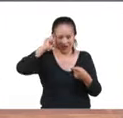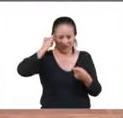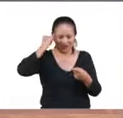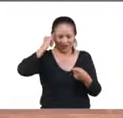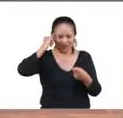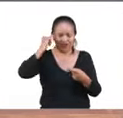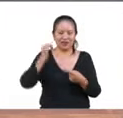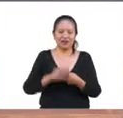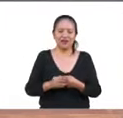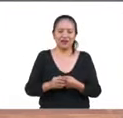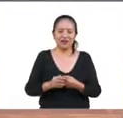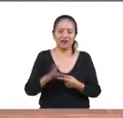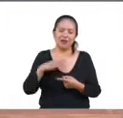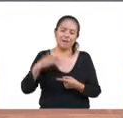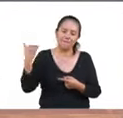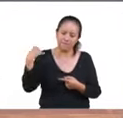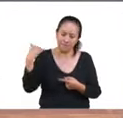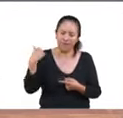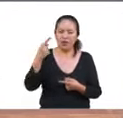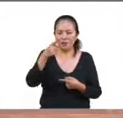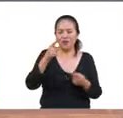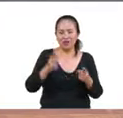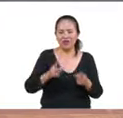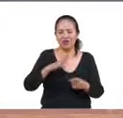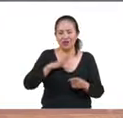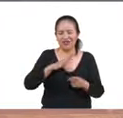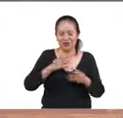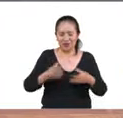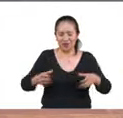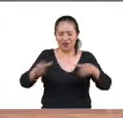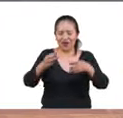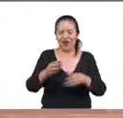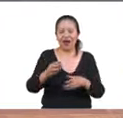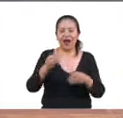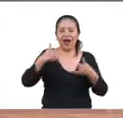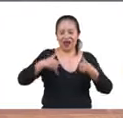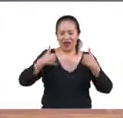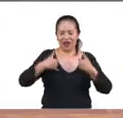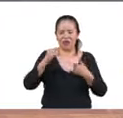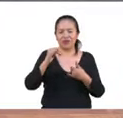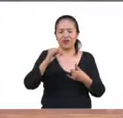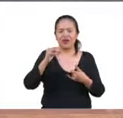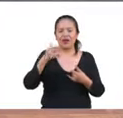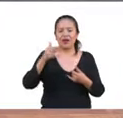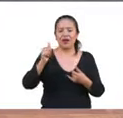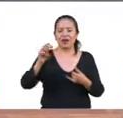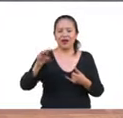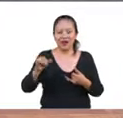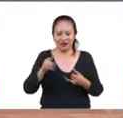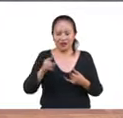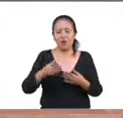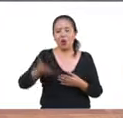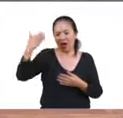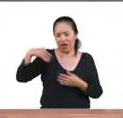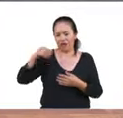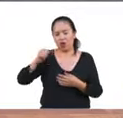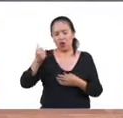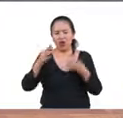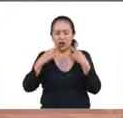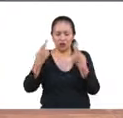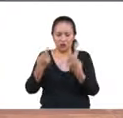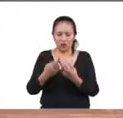estado pidiendo a la joven de Amajac, pero antes una reunión con las personas que me la pidieron, la reunión,